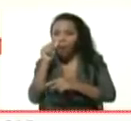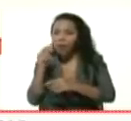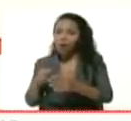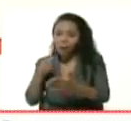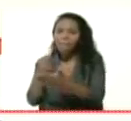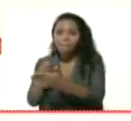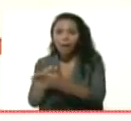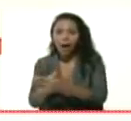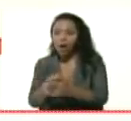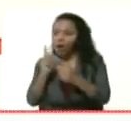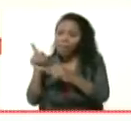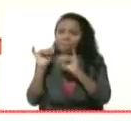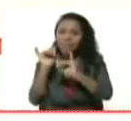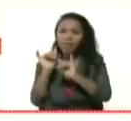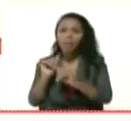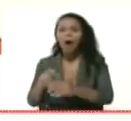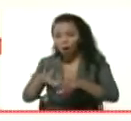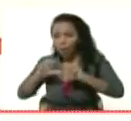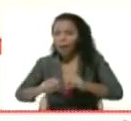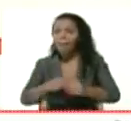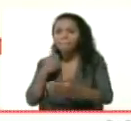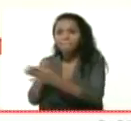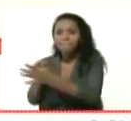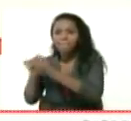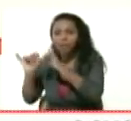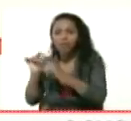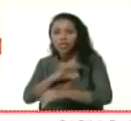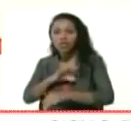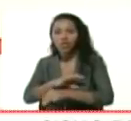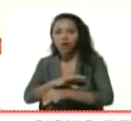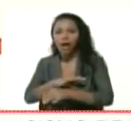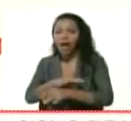sobrado nada para comprarle la medicina a esa señora.